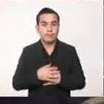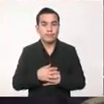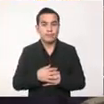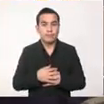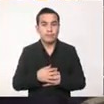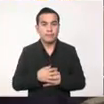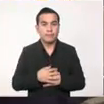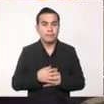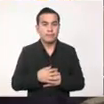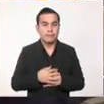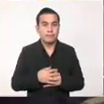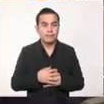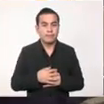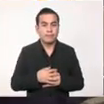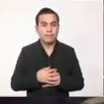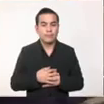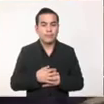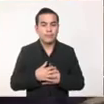Y